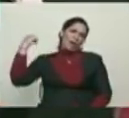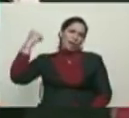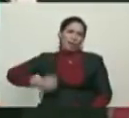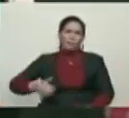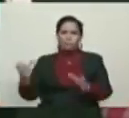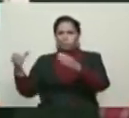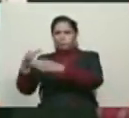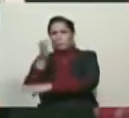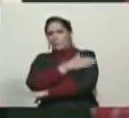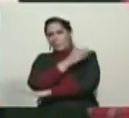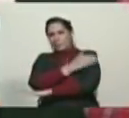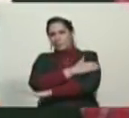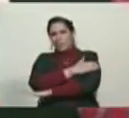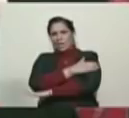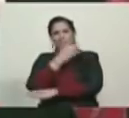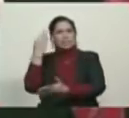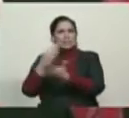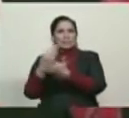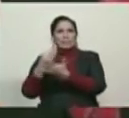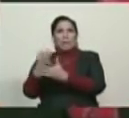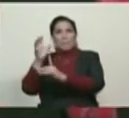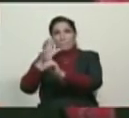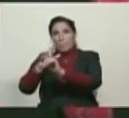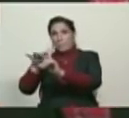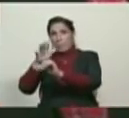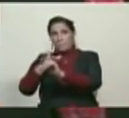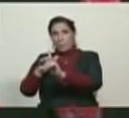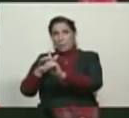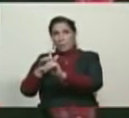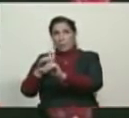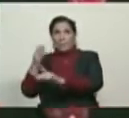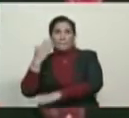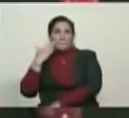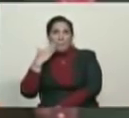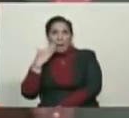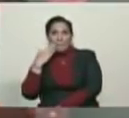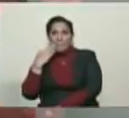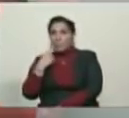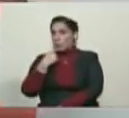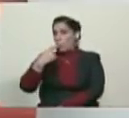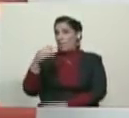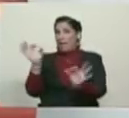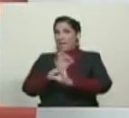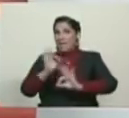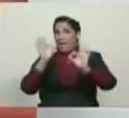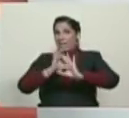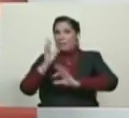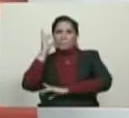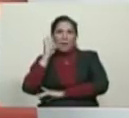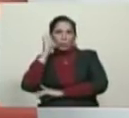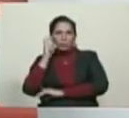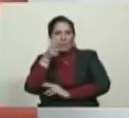venezolana, a montar sus shows. ¿Recuerdas aquel, mami? Pero no digas nada, aquí no ha pasado nada. Vas a escuchar unos tiros.